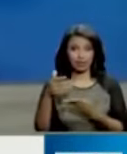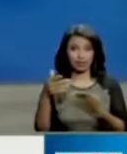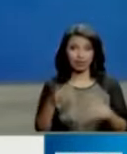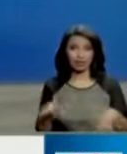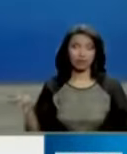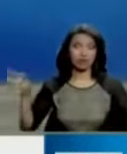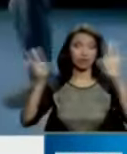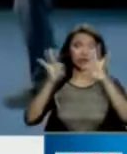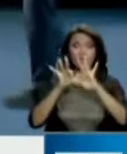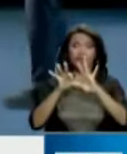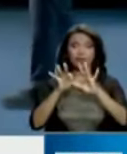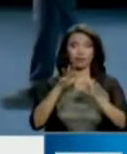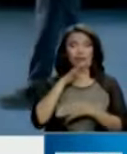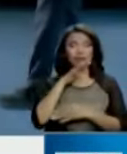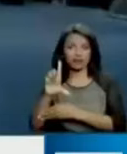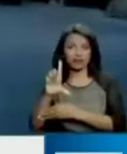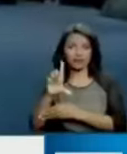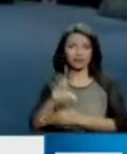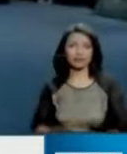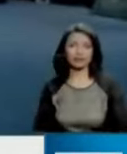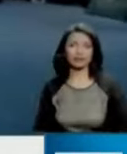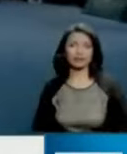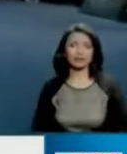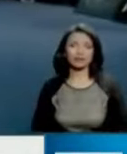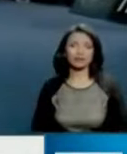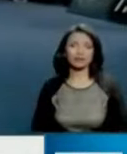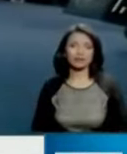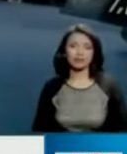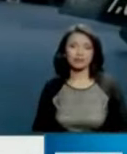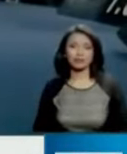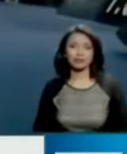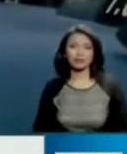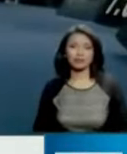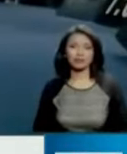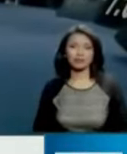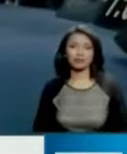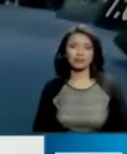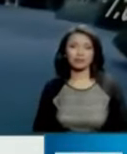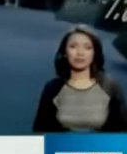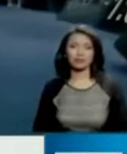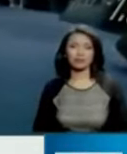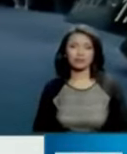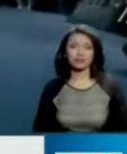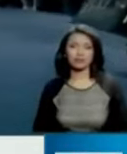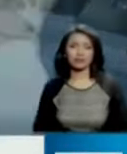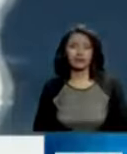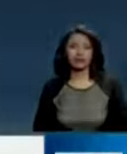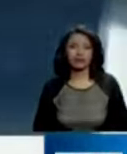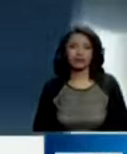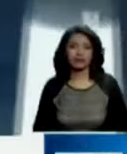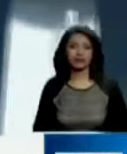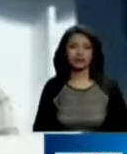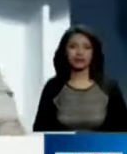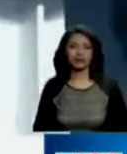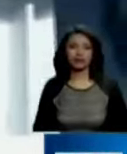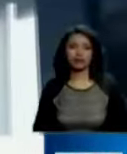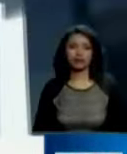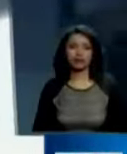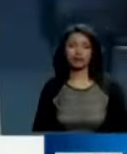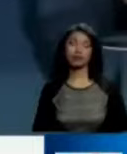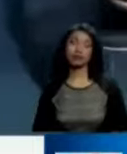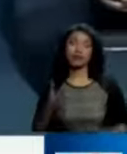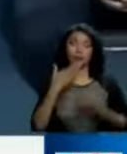licitan en cientos de millones de dólares los medicamentos. Y luego entonces empiezan a impugnar obligando a la caja para